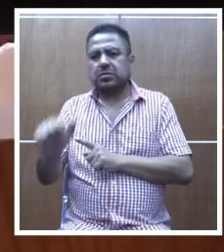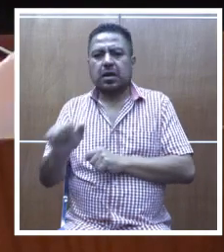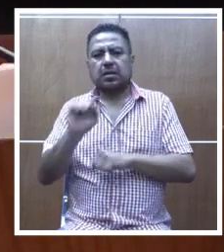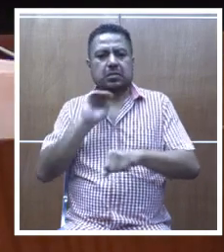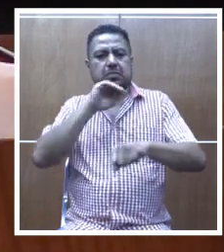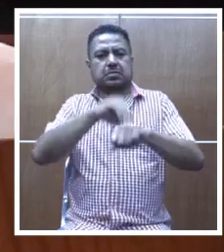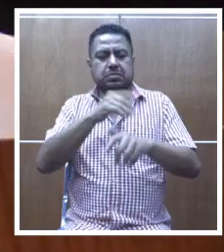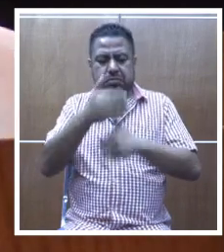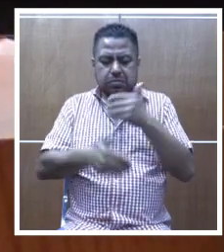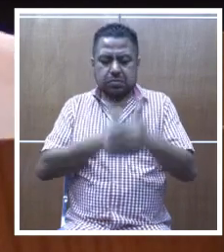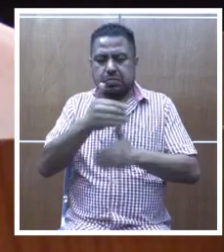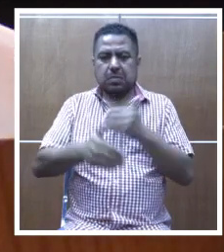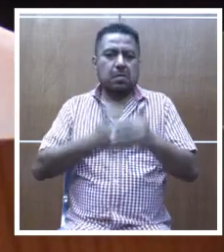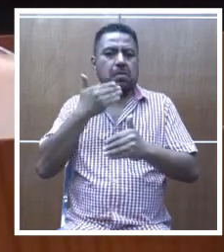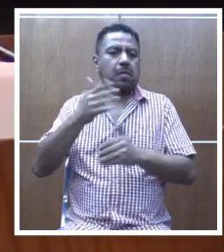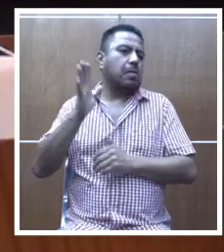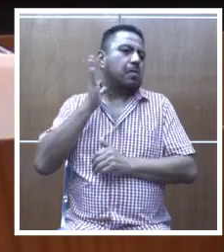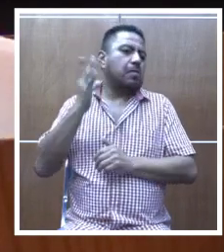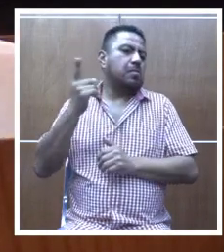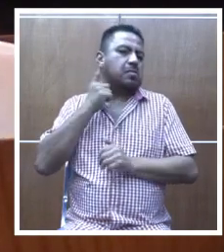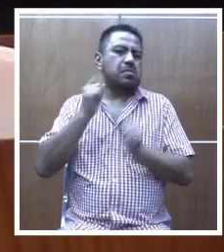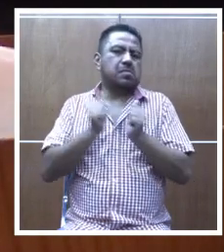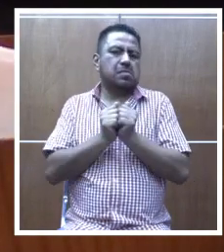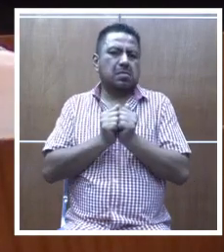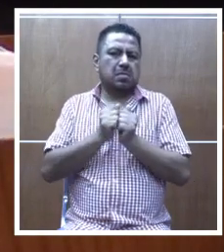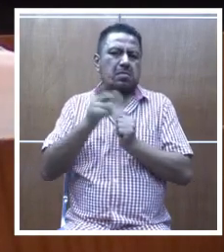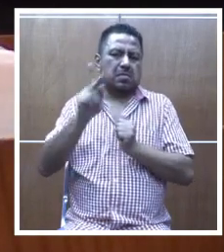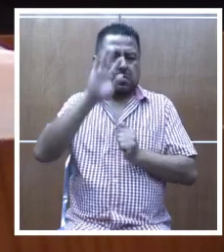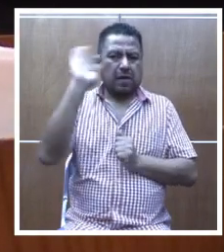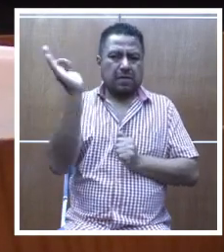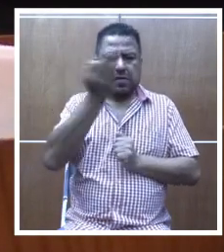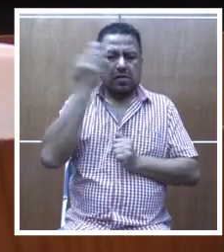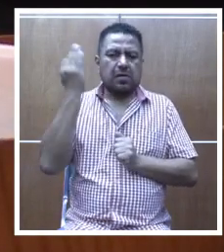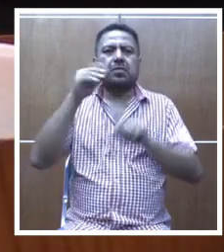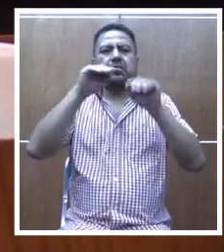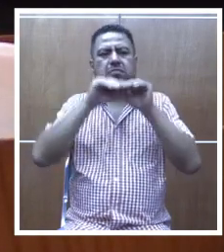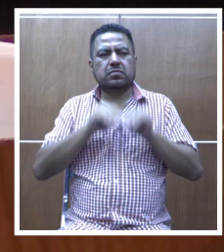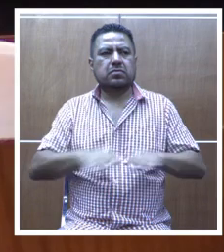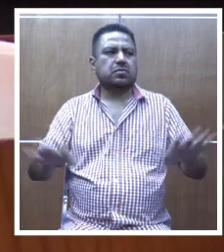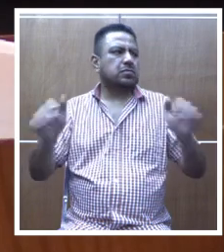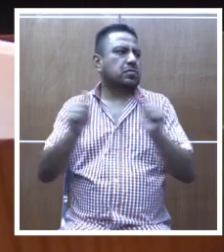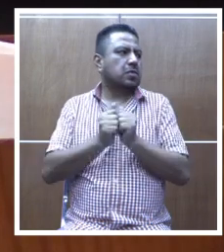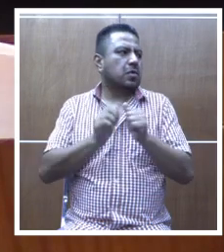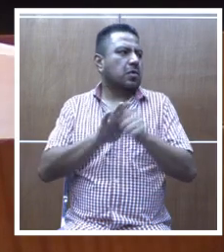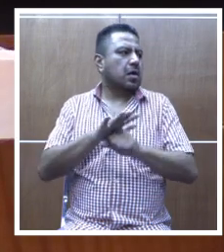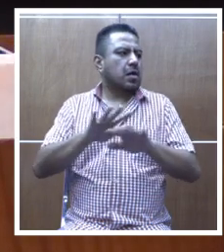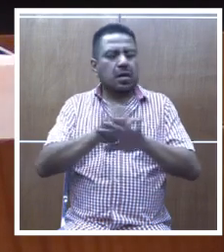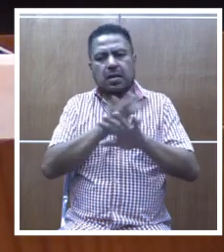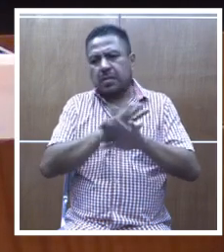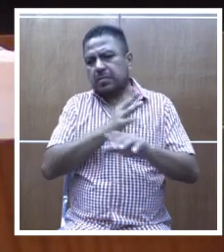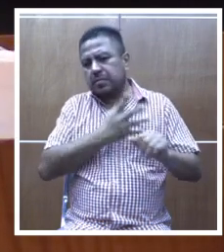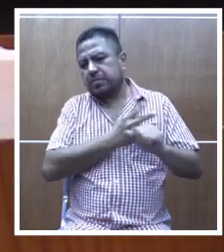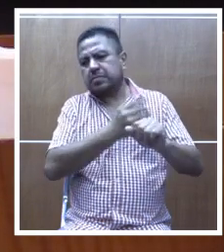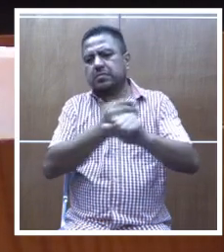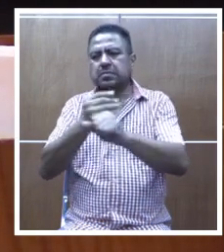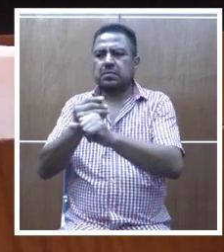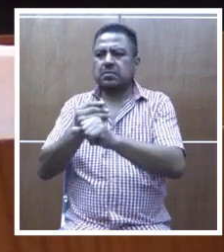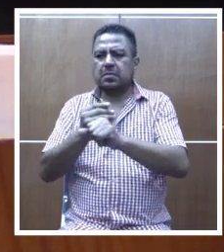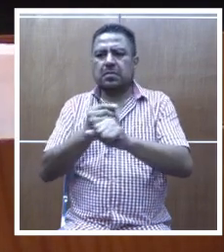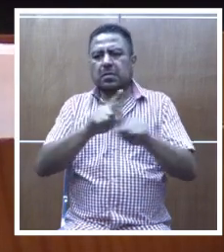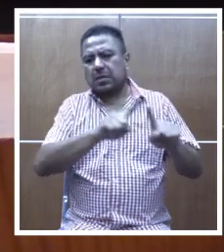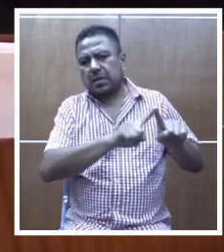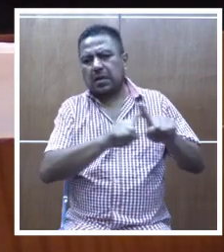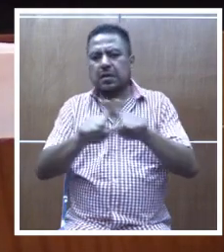cumplido el proceso legislativo por parte del Honorable Congreso de la Unión, se publicó el decreto por el cual se reforman, adicionan y derogan